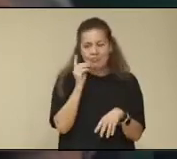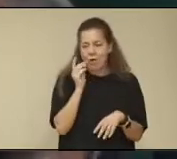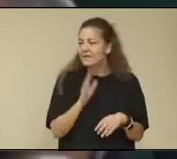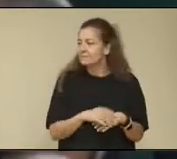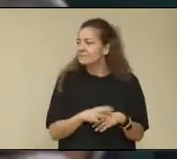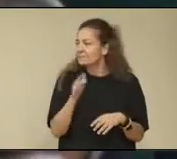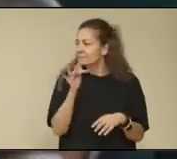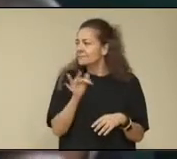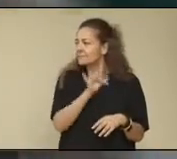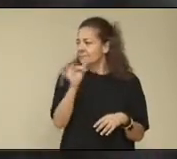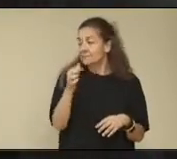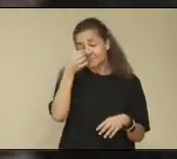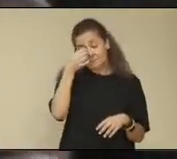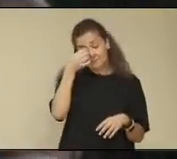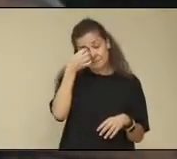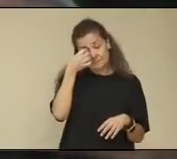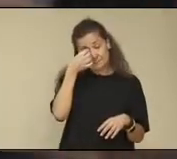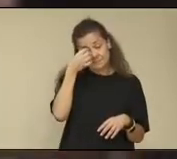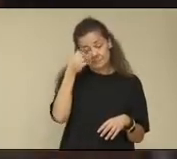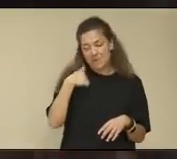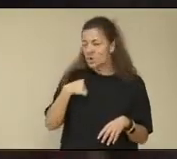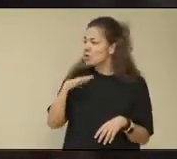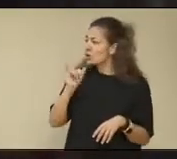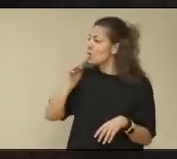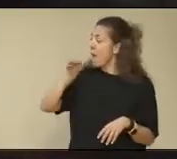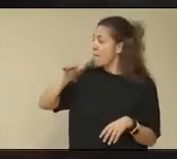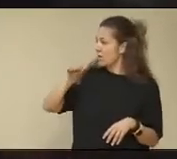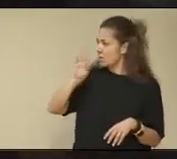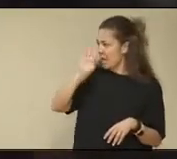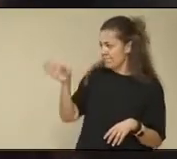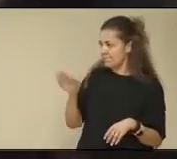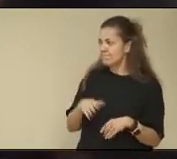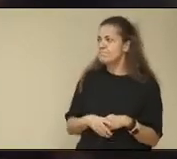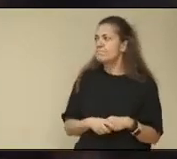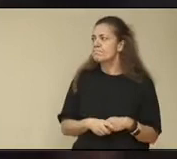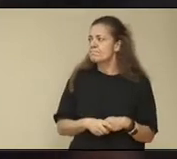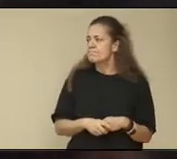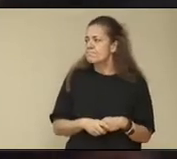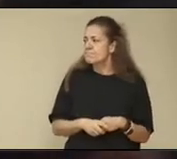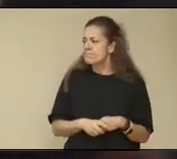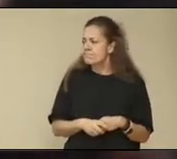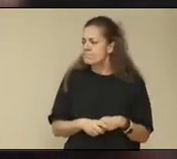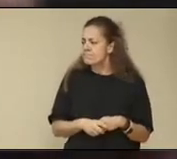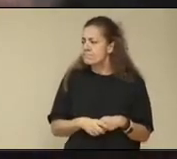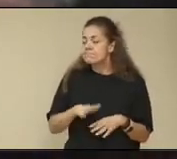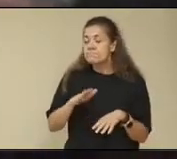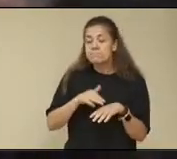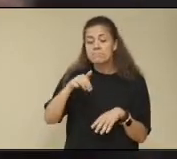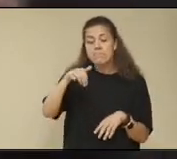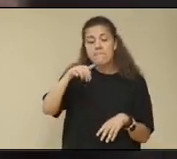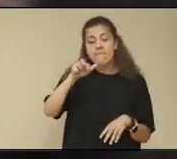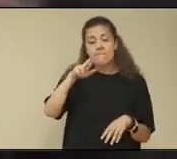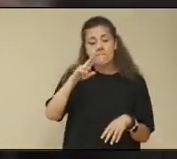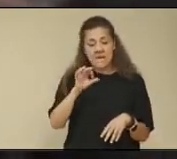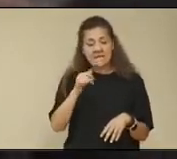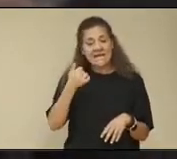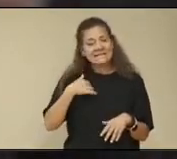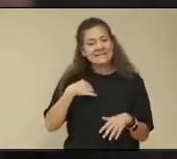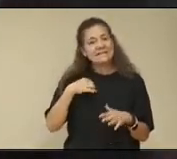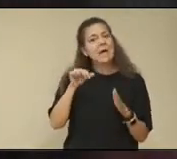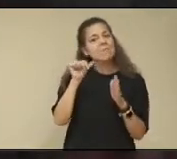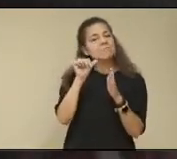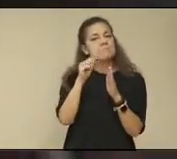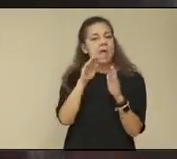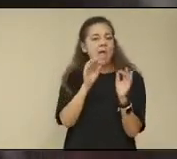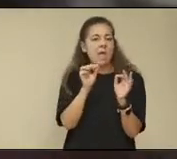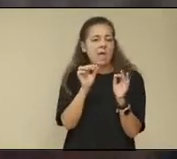paso. Isabel, yo tengo una pregunta. Para el MERS teníais ya el prototipo de vacuna,